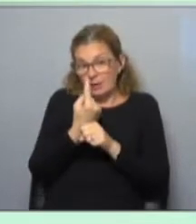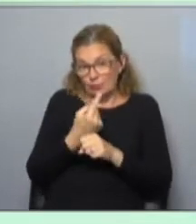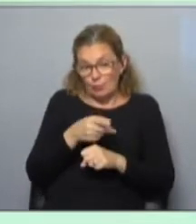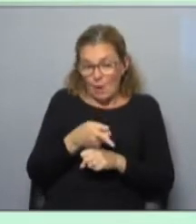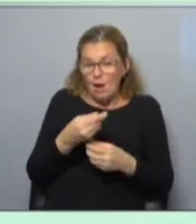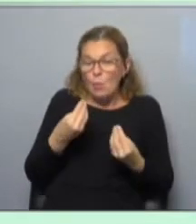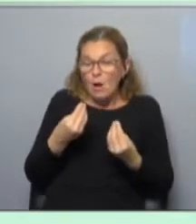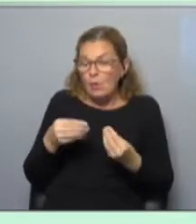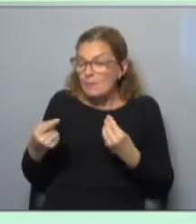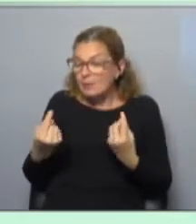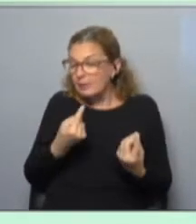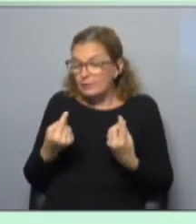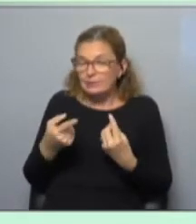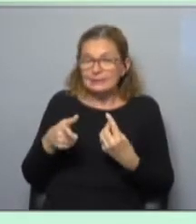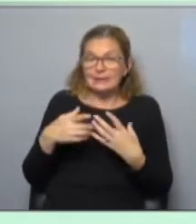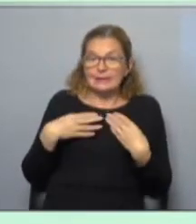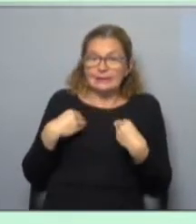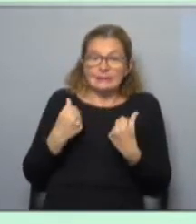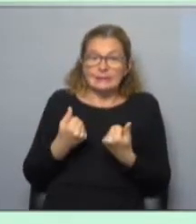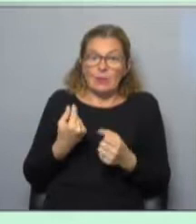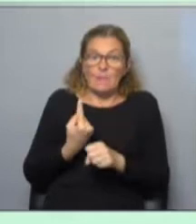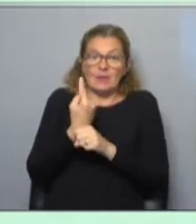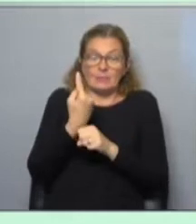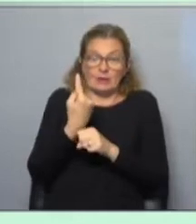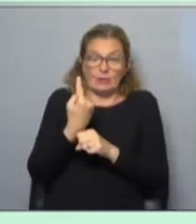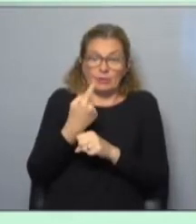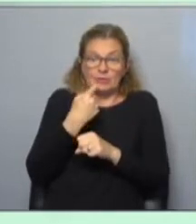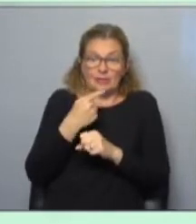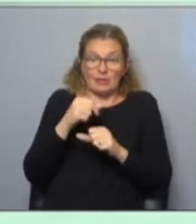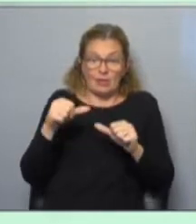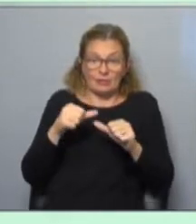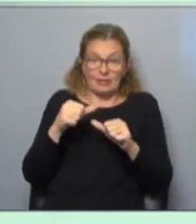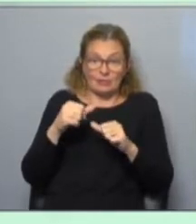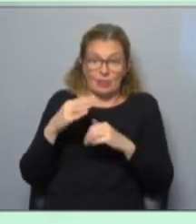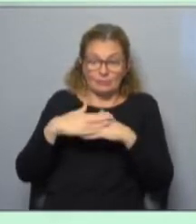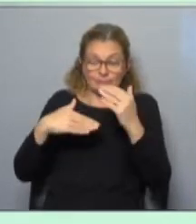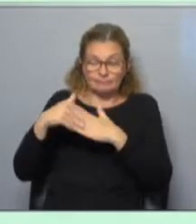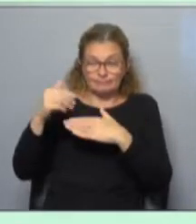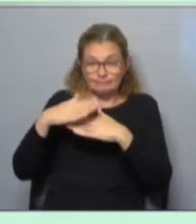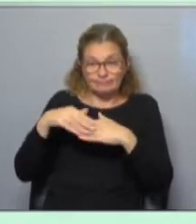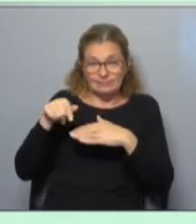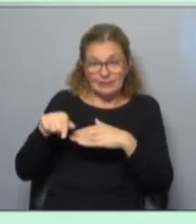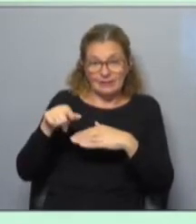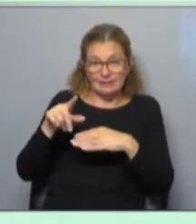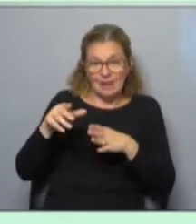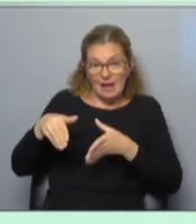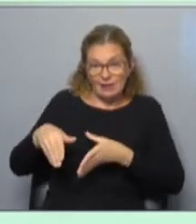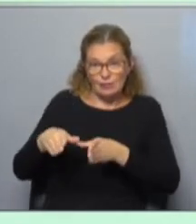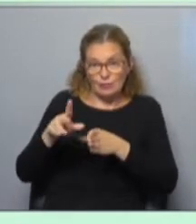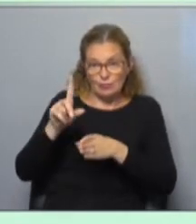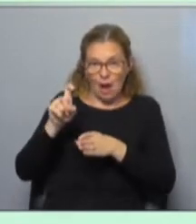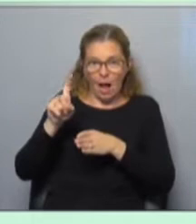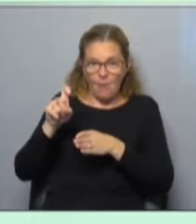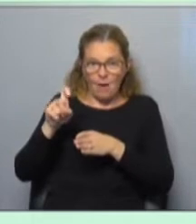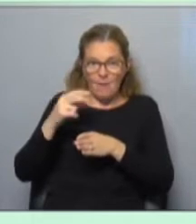se iban a llevar a cabo. Y en este sentido, bueno, se priorizó la realización de esta obra del Arroyo Mataperros.